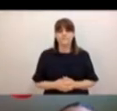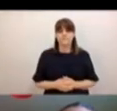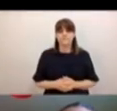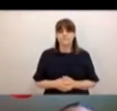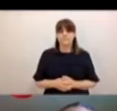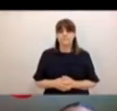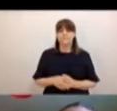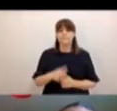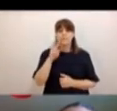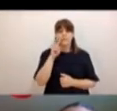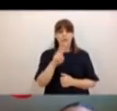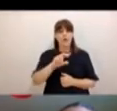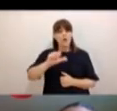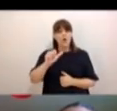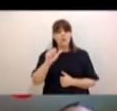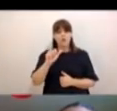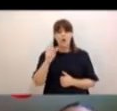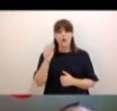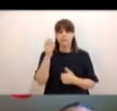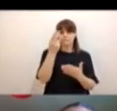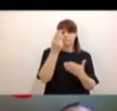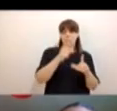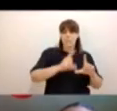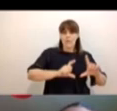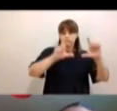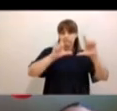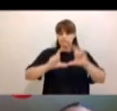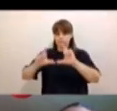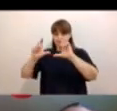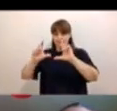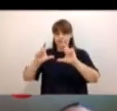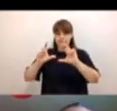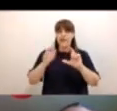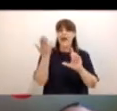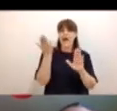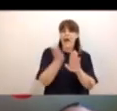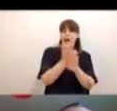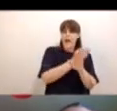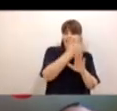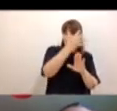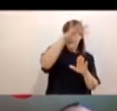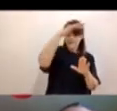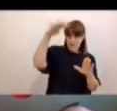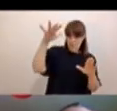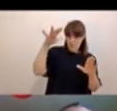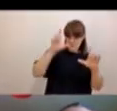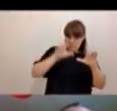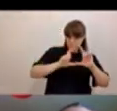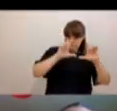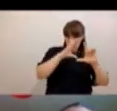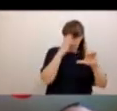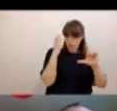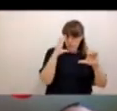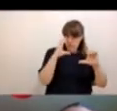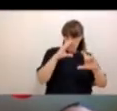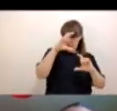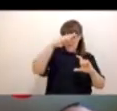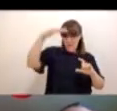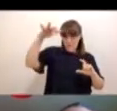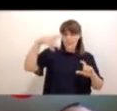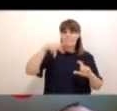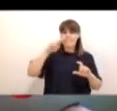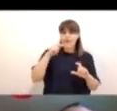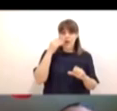esta es otra imagen digamos la que vimos anteriormente son cerebros adultos de jóvenes adultos pero donde se ve la huella del